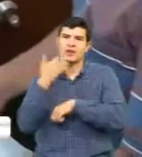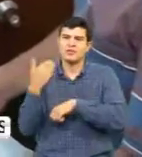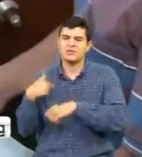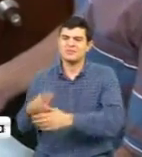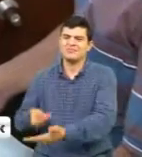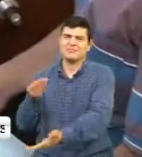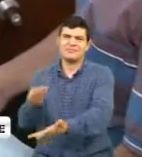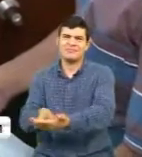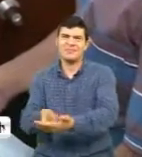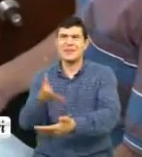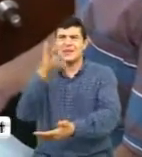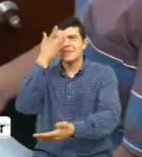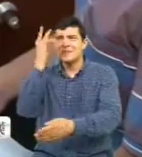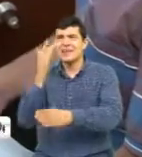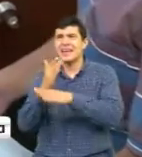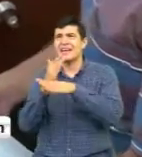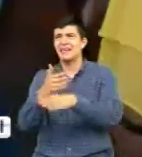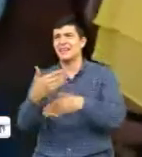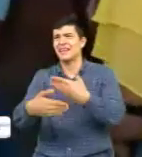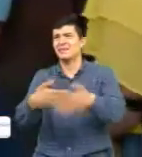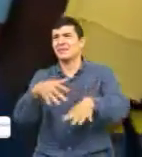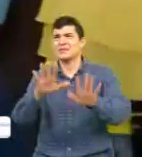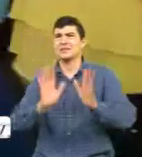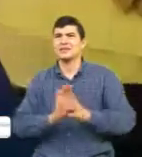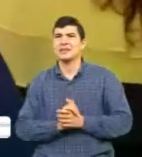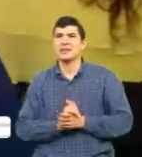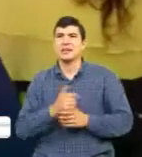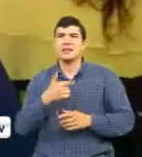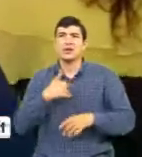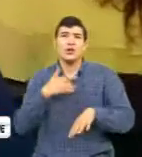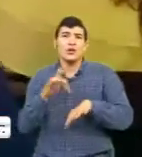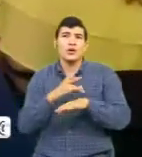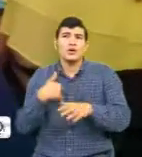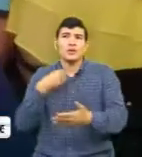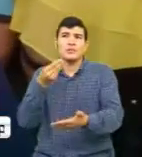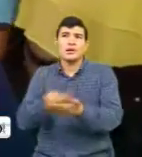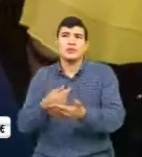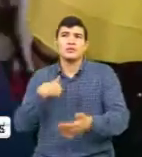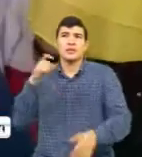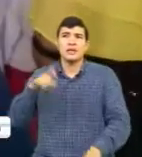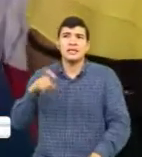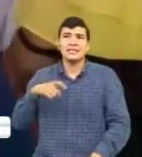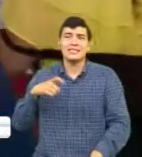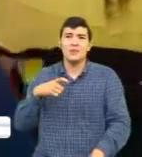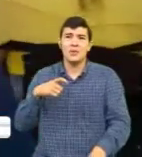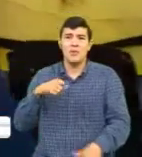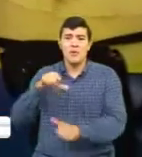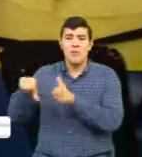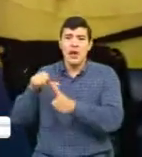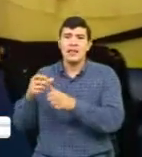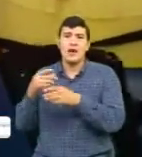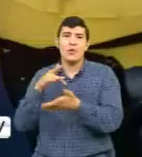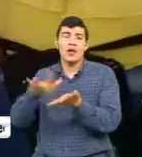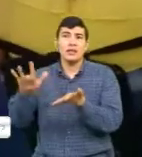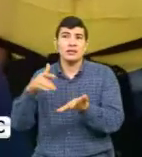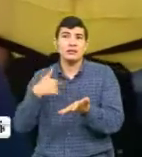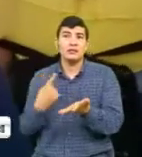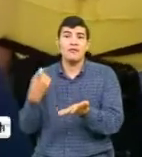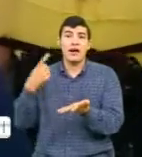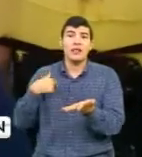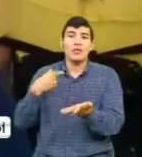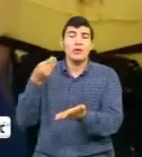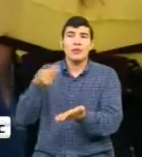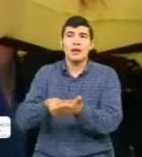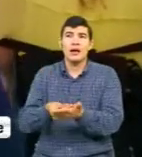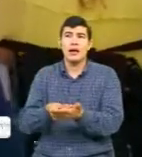la fotomulta por evitar los trámites me toca cancelar porque necesito hacer un trámite urgente si no canceló se me demora